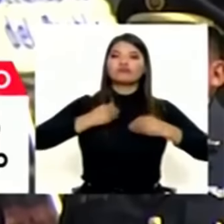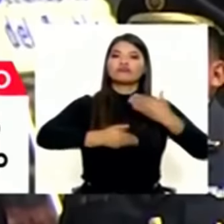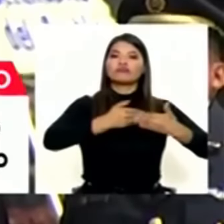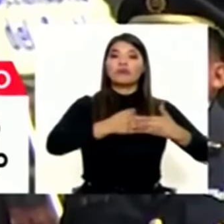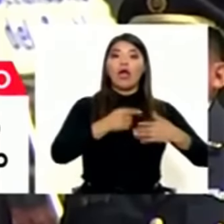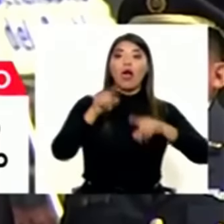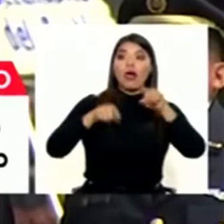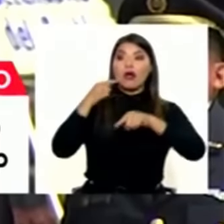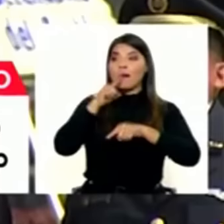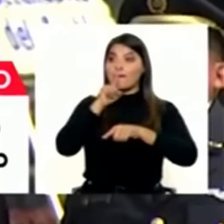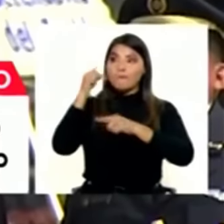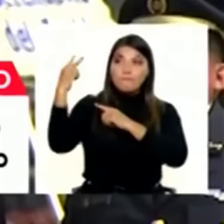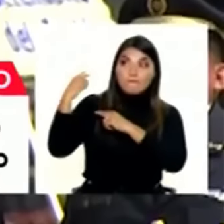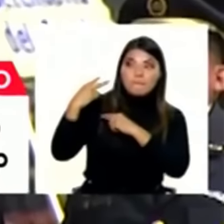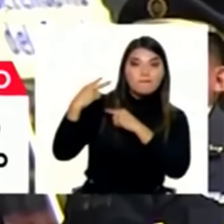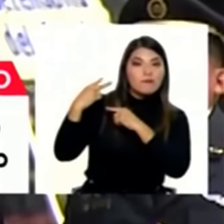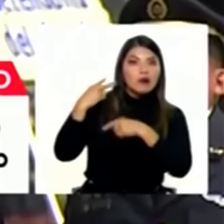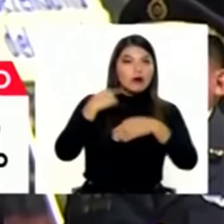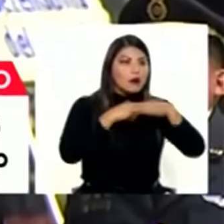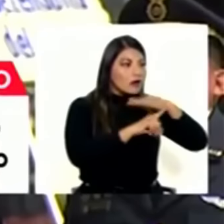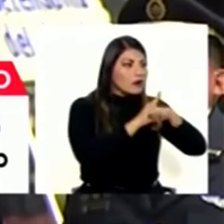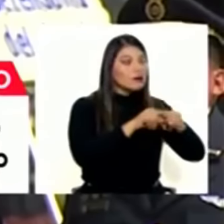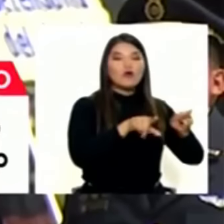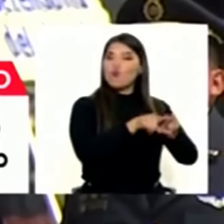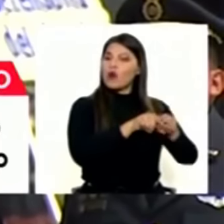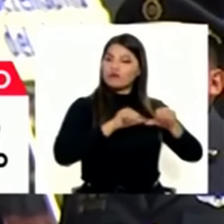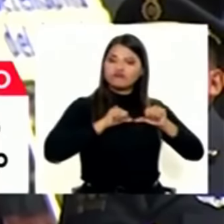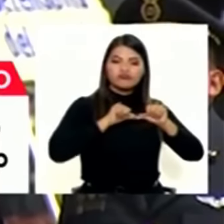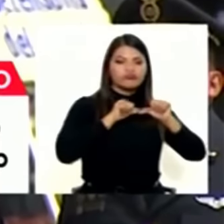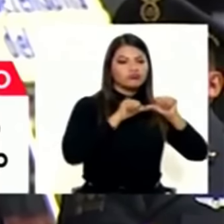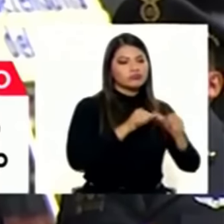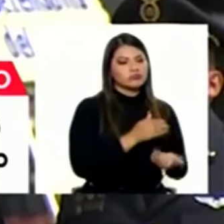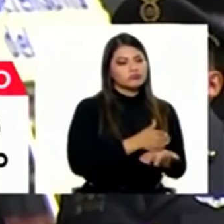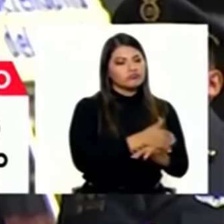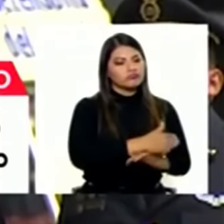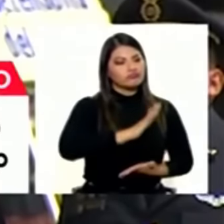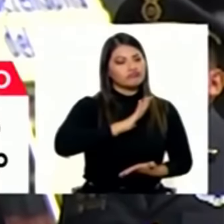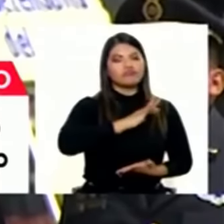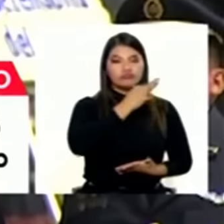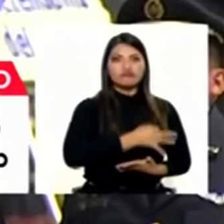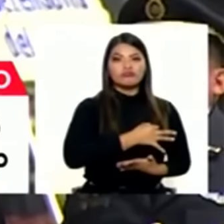cuando nadie está observándonos. Como refiere